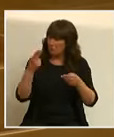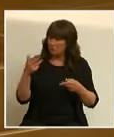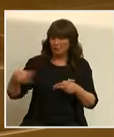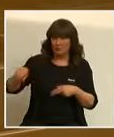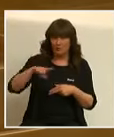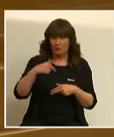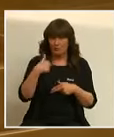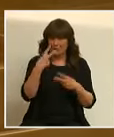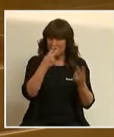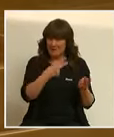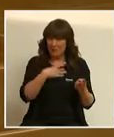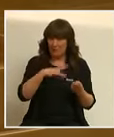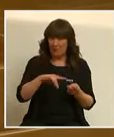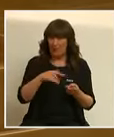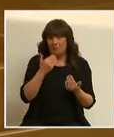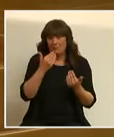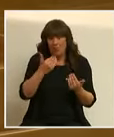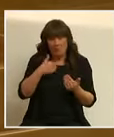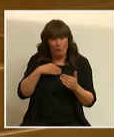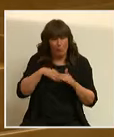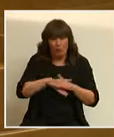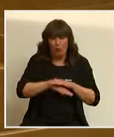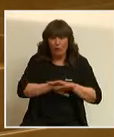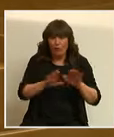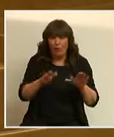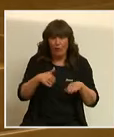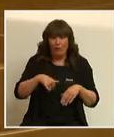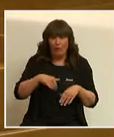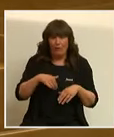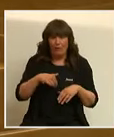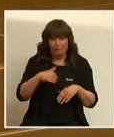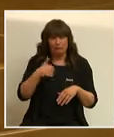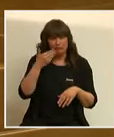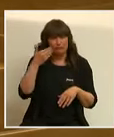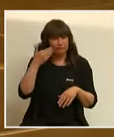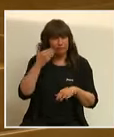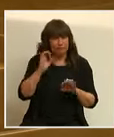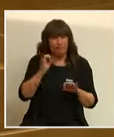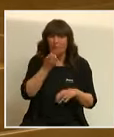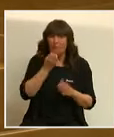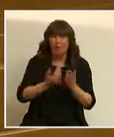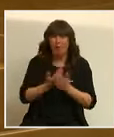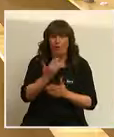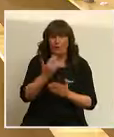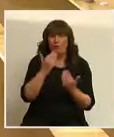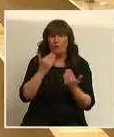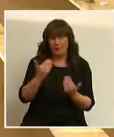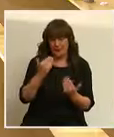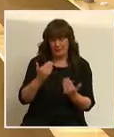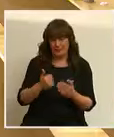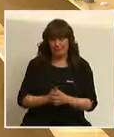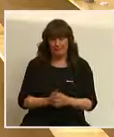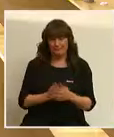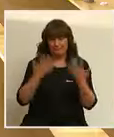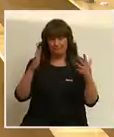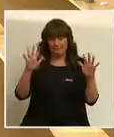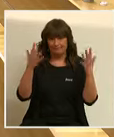más, mi agradecimiento más profundo y algo que nos llena de orgullo. Buen día y muchas gracias.